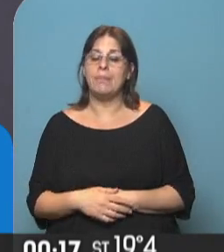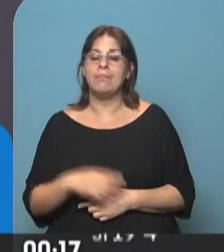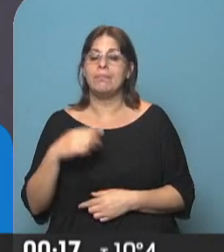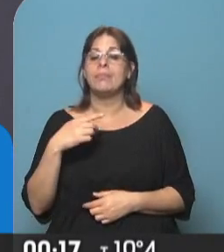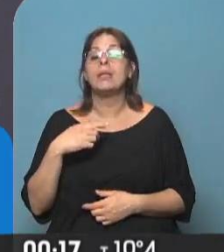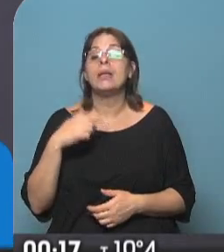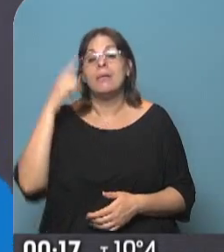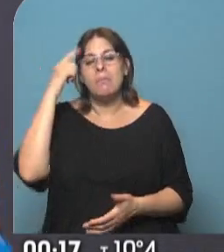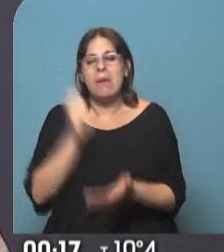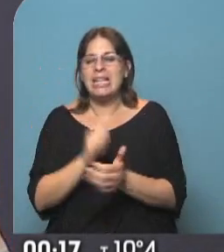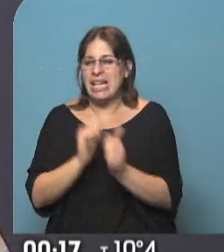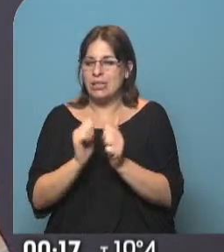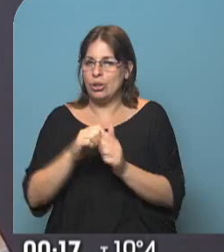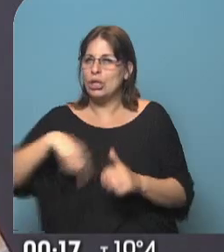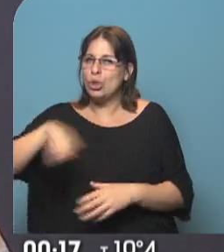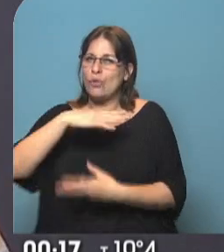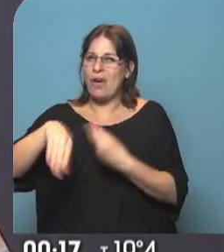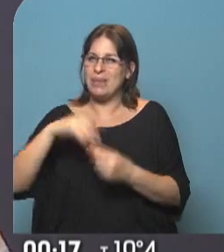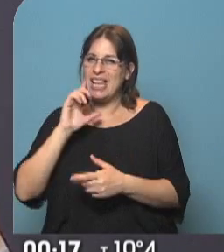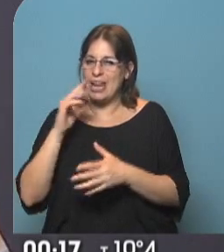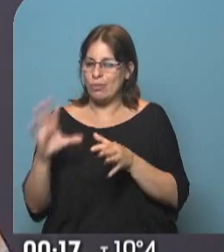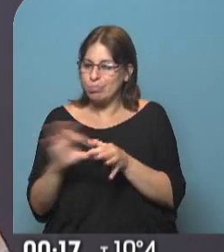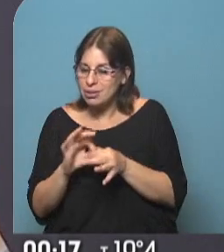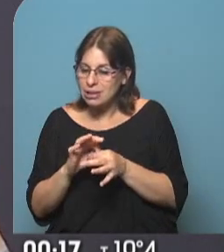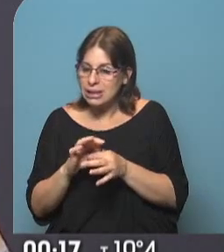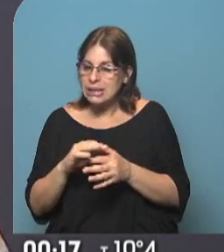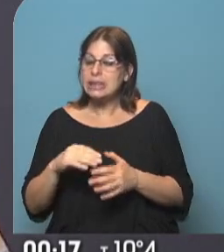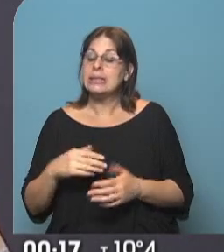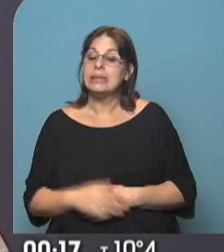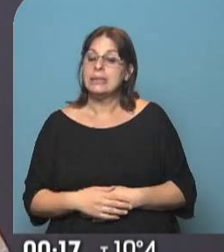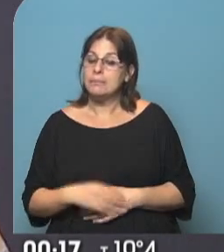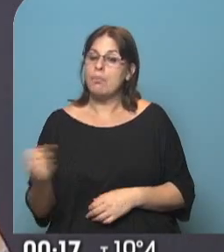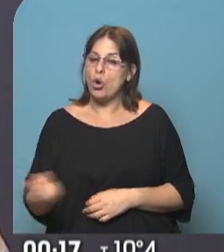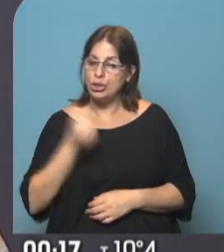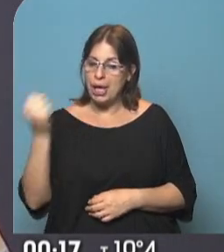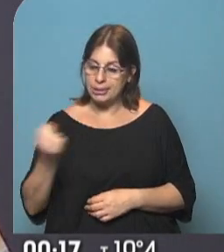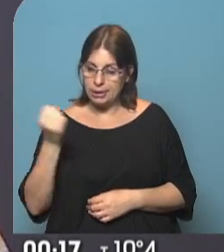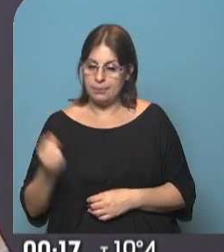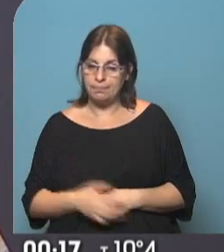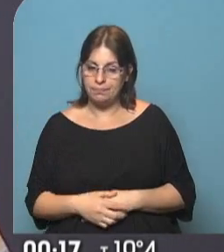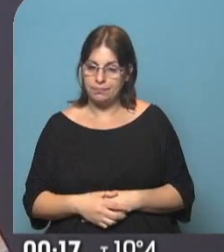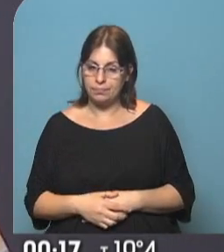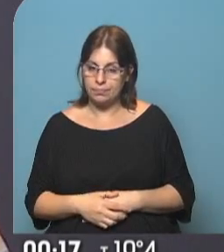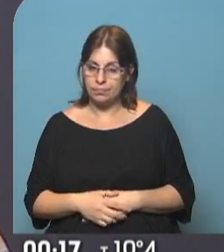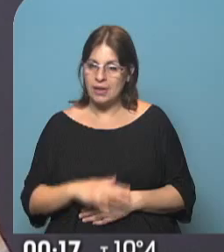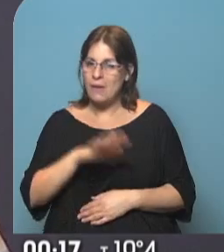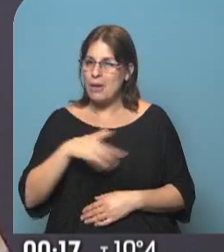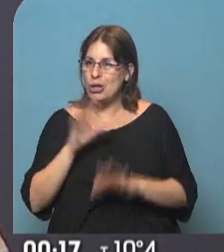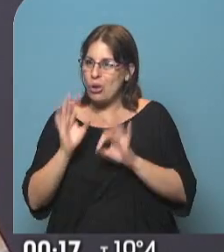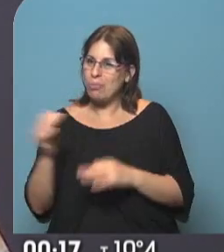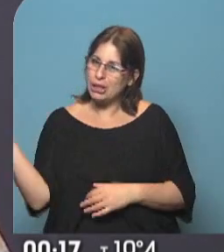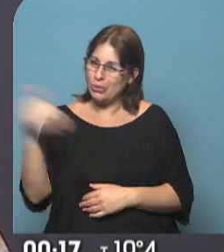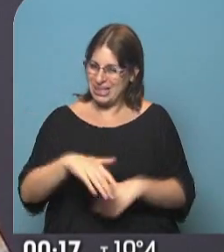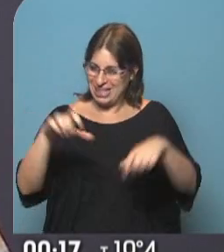para todos los que somos de la familia Lanús, tiene un significado muy especial. Así que bueno, hoy vino todo el barrio a alentar